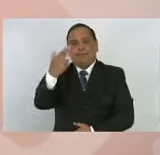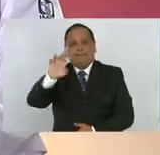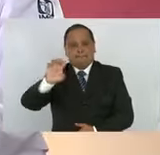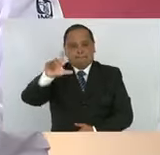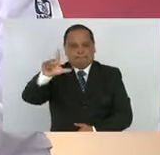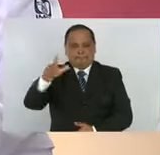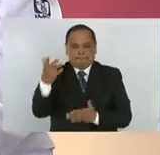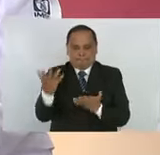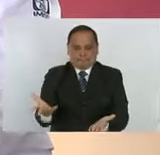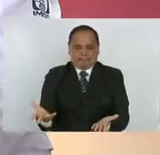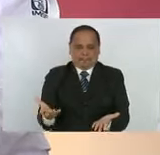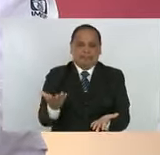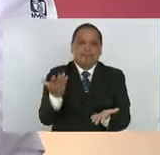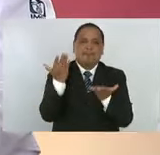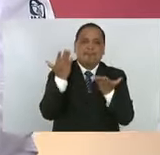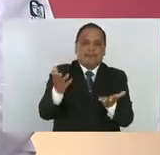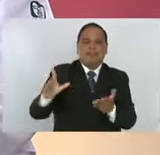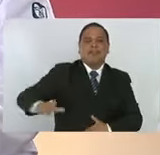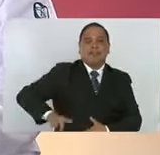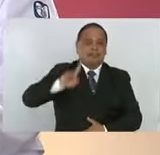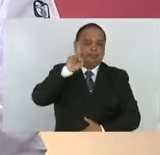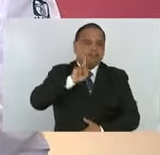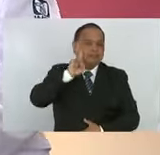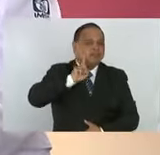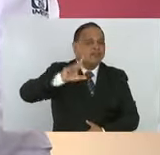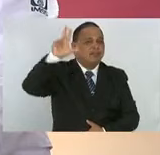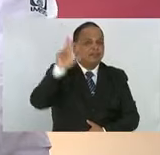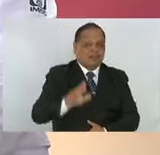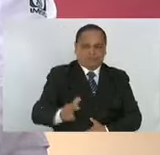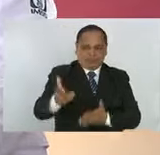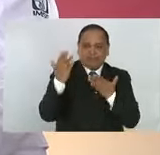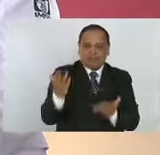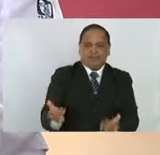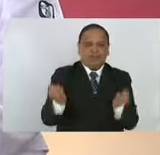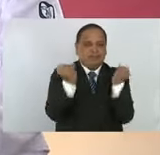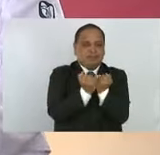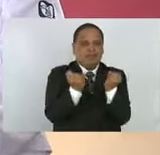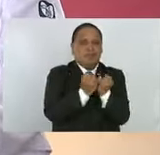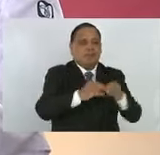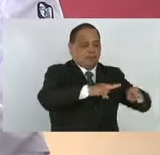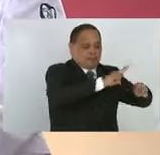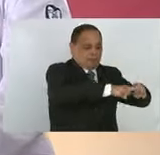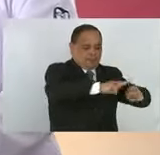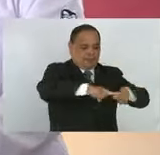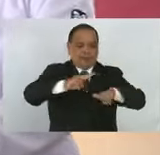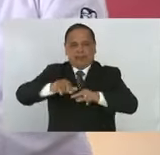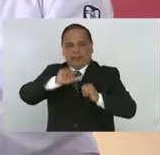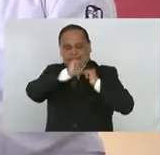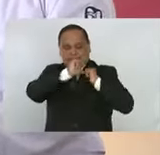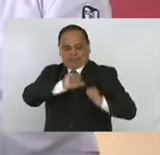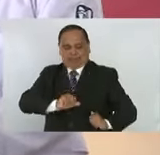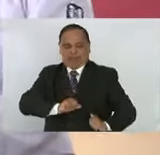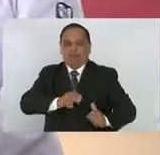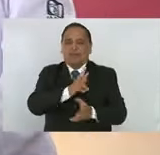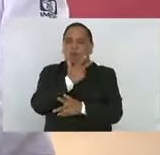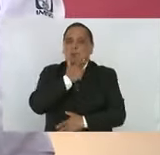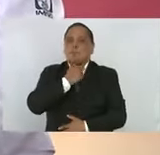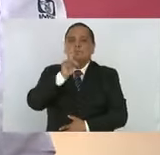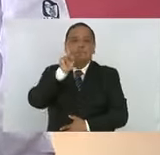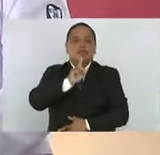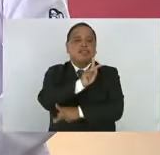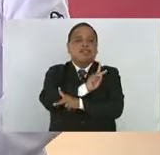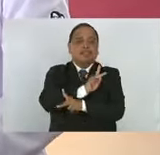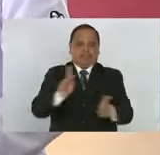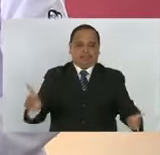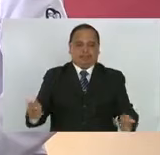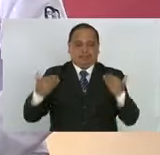Laida Sansores San Román, gobernadora del estado de Campeche, distinguidos miembros del Presidium, señoras y señores, es un honor para mí